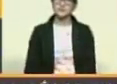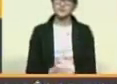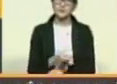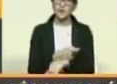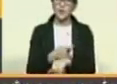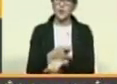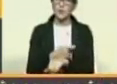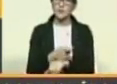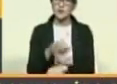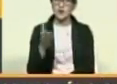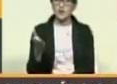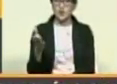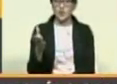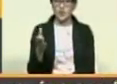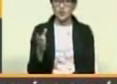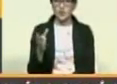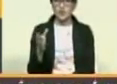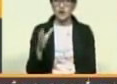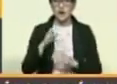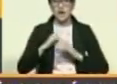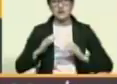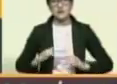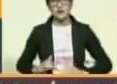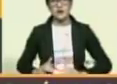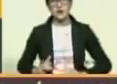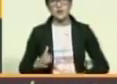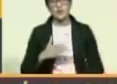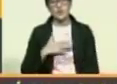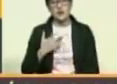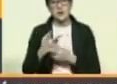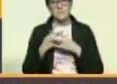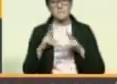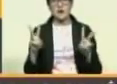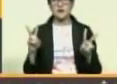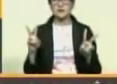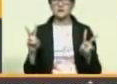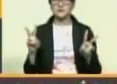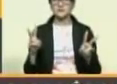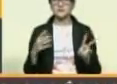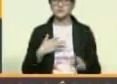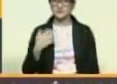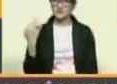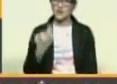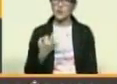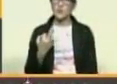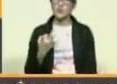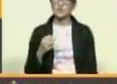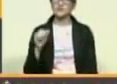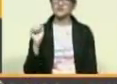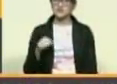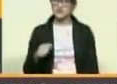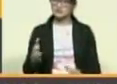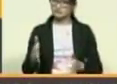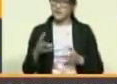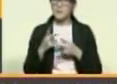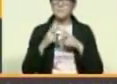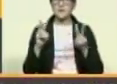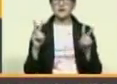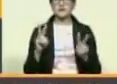Nicaragua es un gobierno cristiano que quiere la paz, la armonía. Y estoy seguro que la va a lograr. La va a